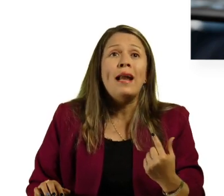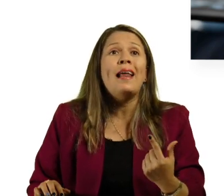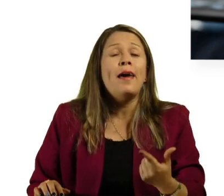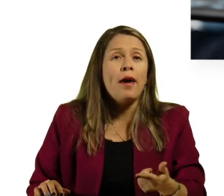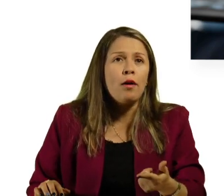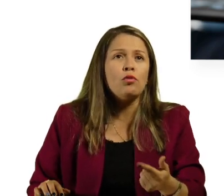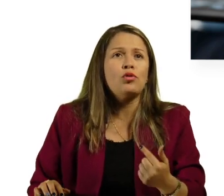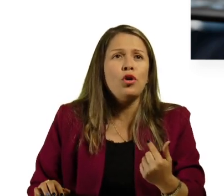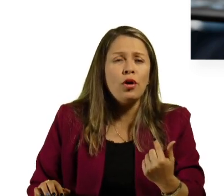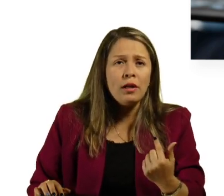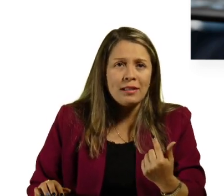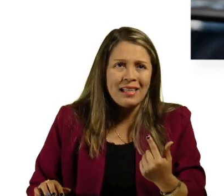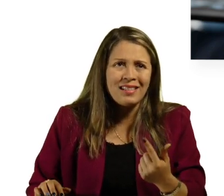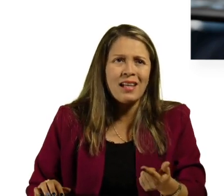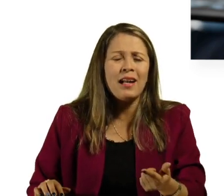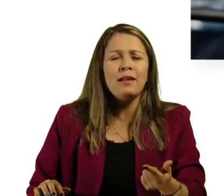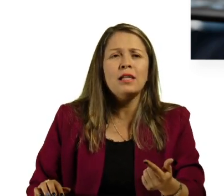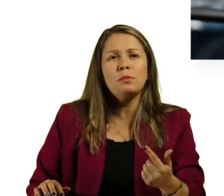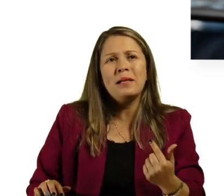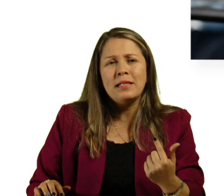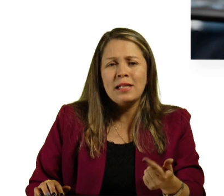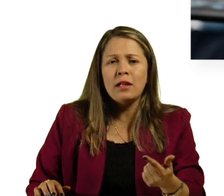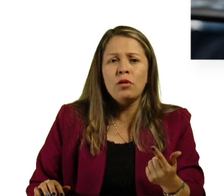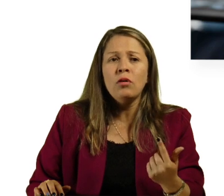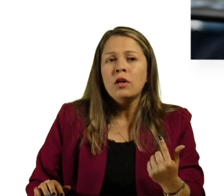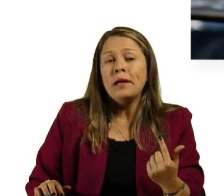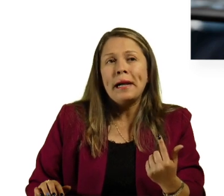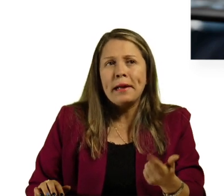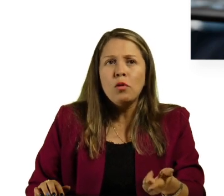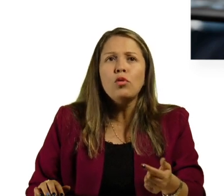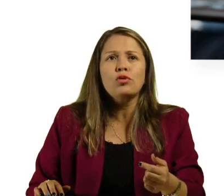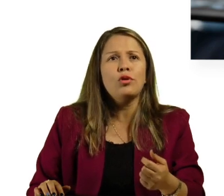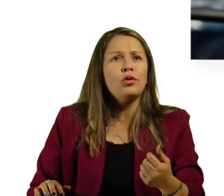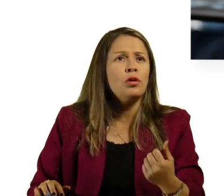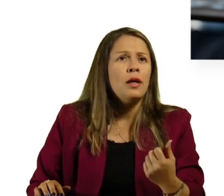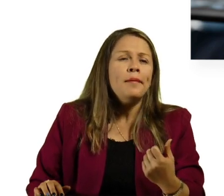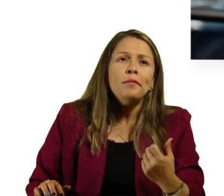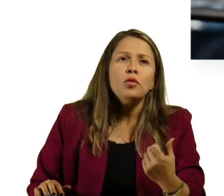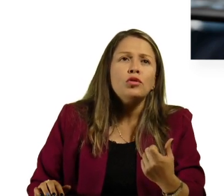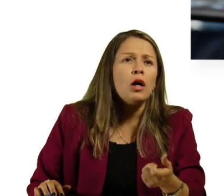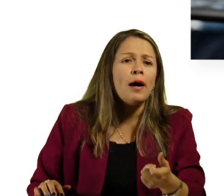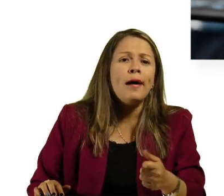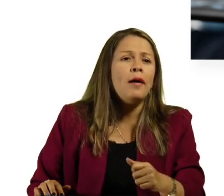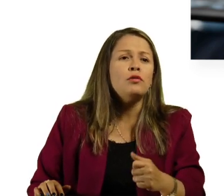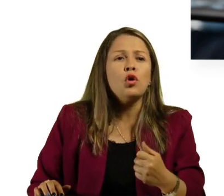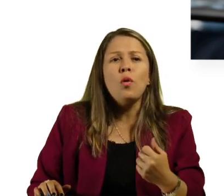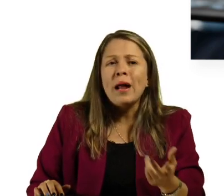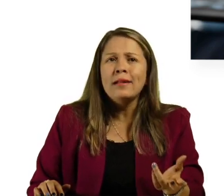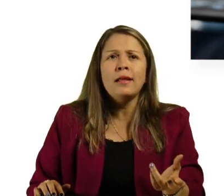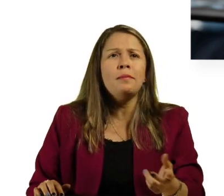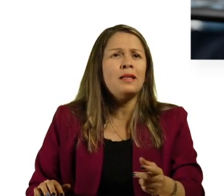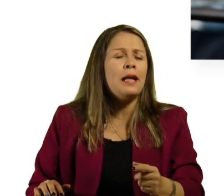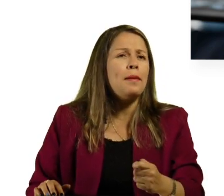o en la ejecución se están desperdiciando recursos, mucha sobrante de materia